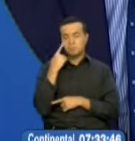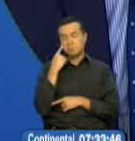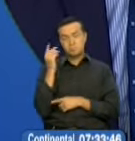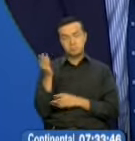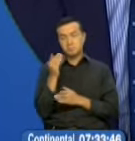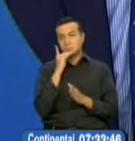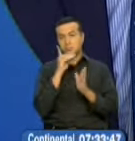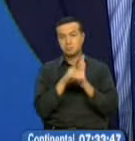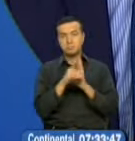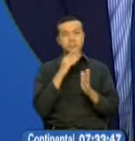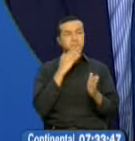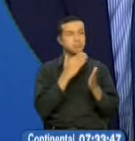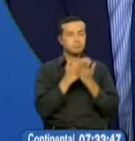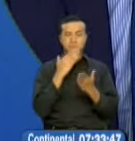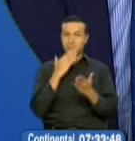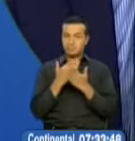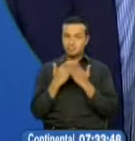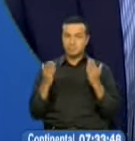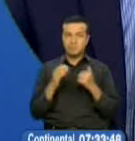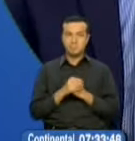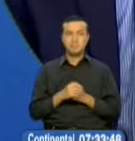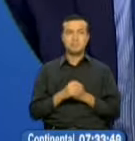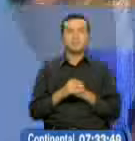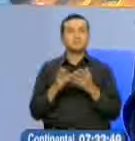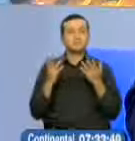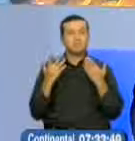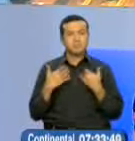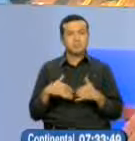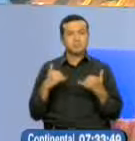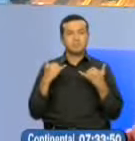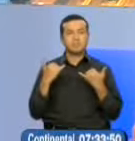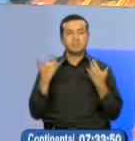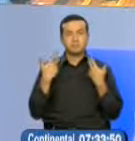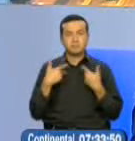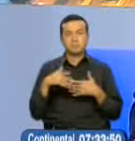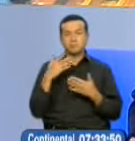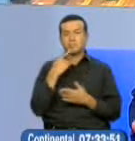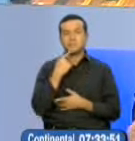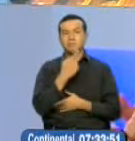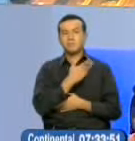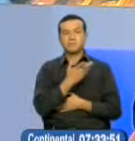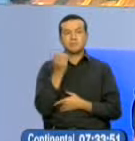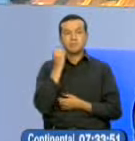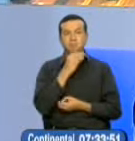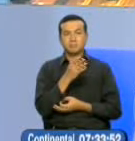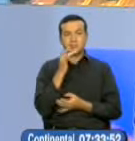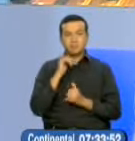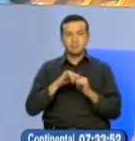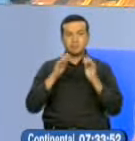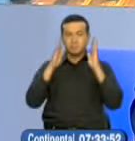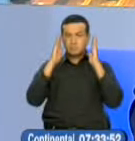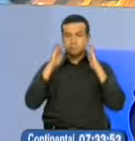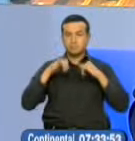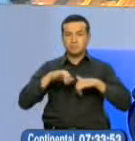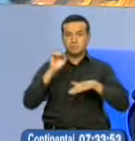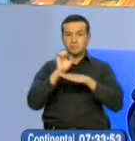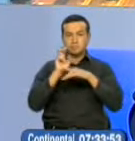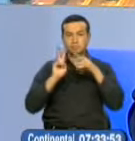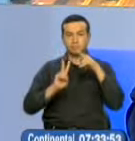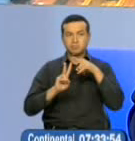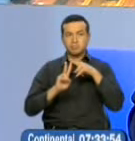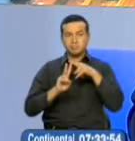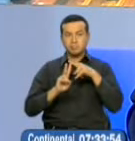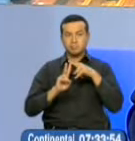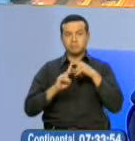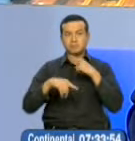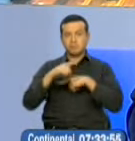nosotros. Igualmente, Carlos. Bueno, solo hemos terminado por el día de hoy. Esto fue Pensamiento Crítico. Soy Carlos Rabascal. Sigan en la sintonía de Ecuador TV,